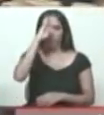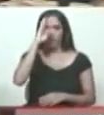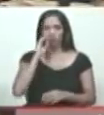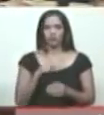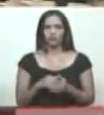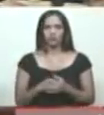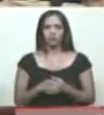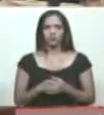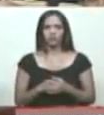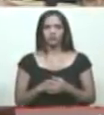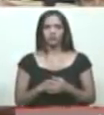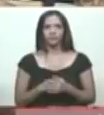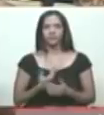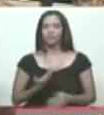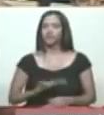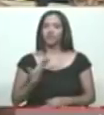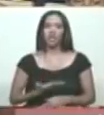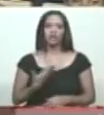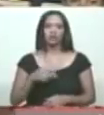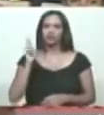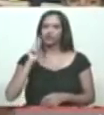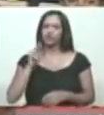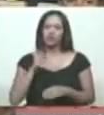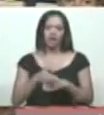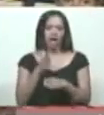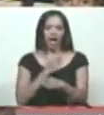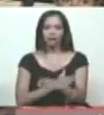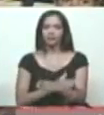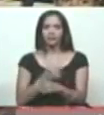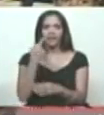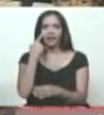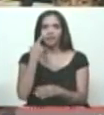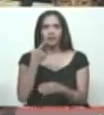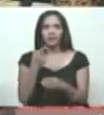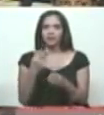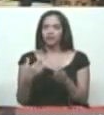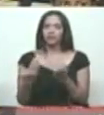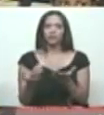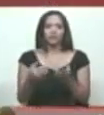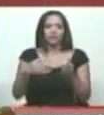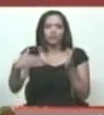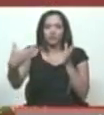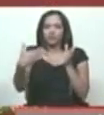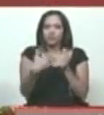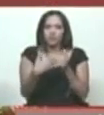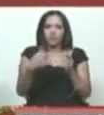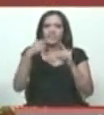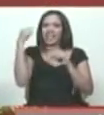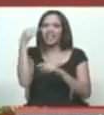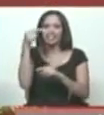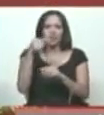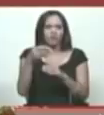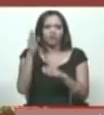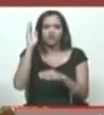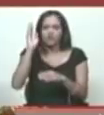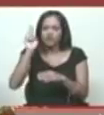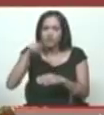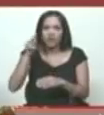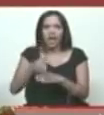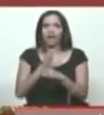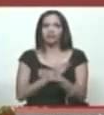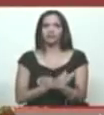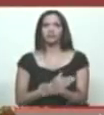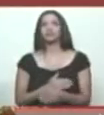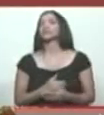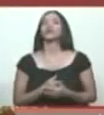Tal. Nunca en la vida ahí ha habido ningún evento negativo. Ha